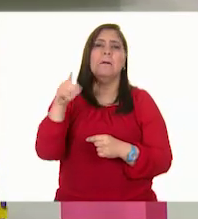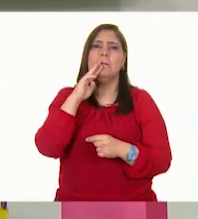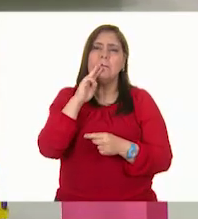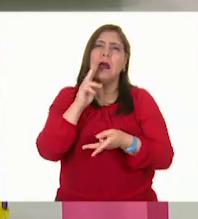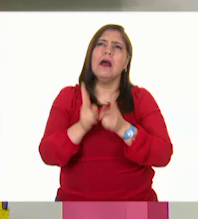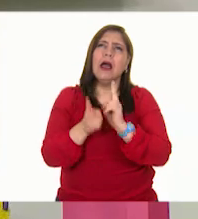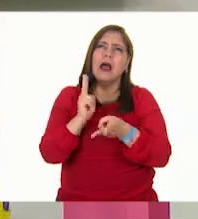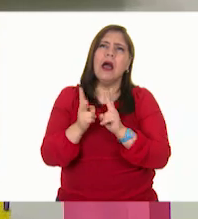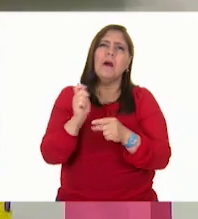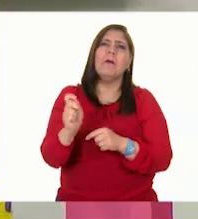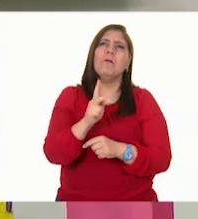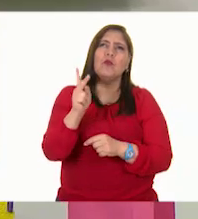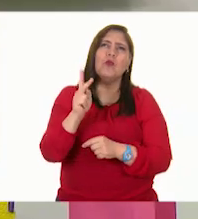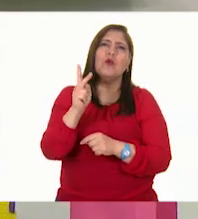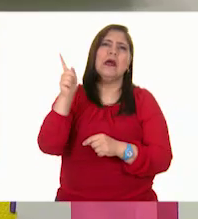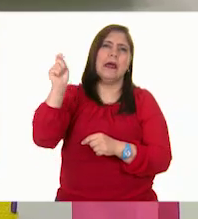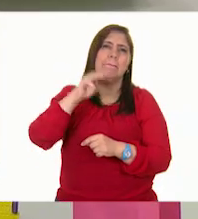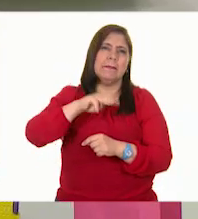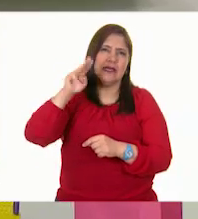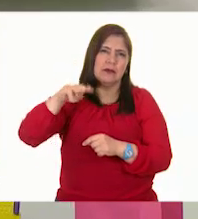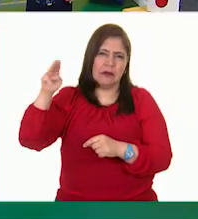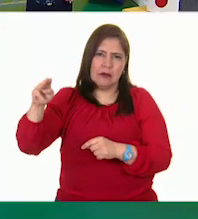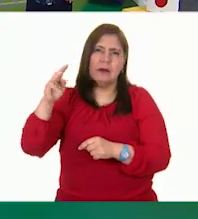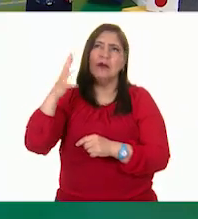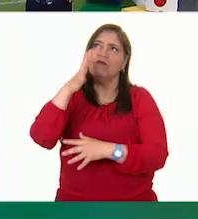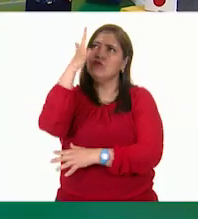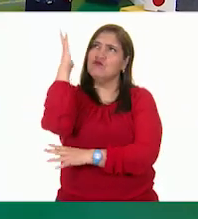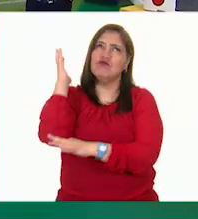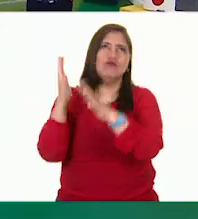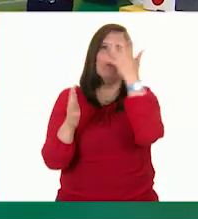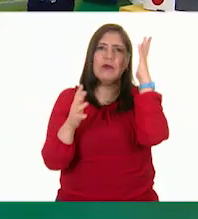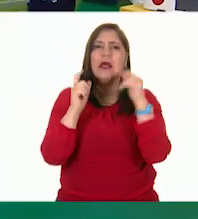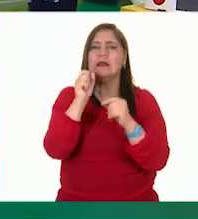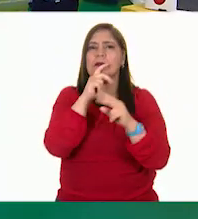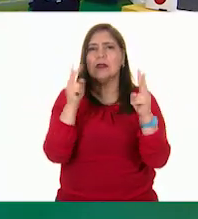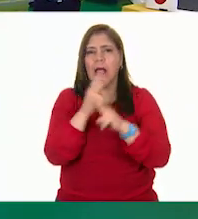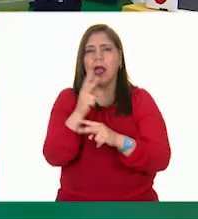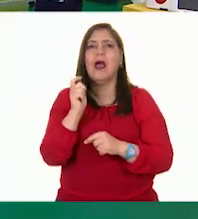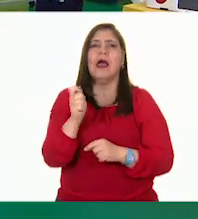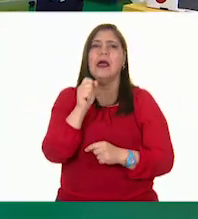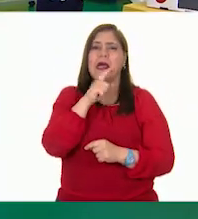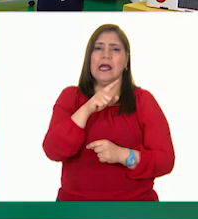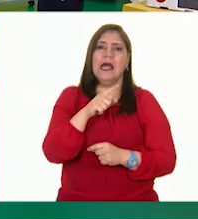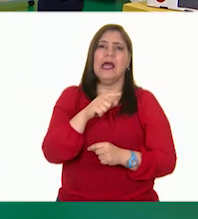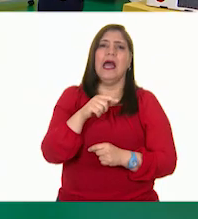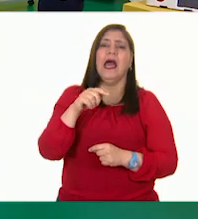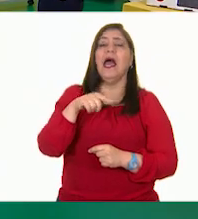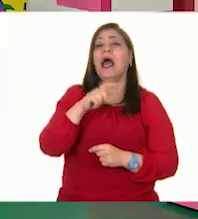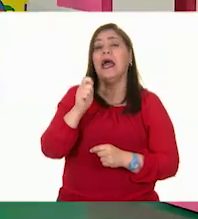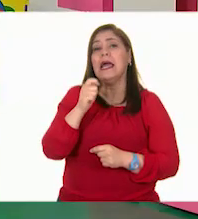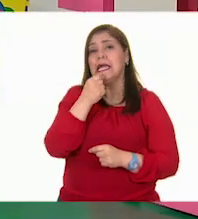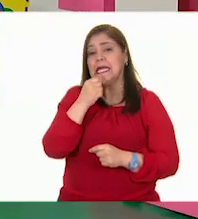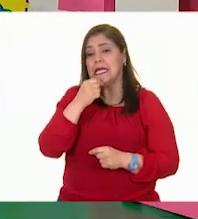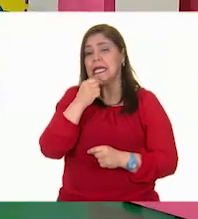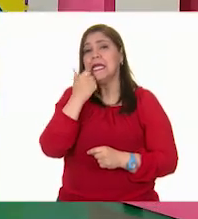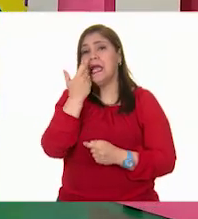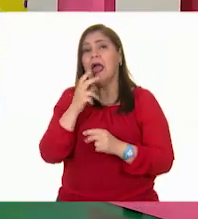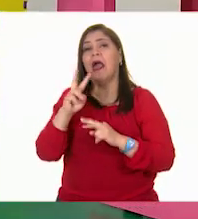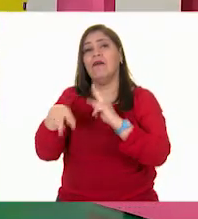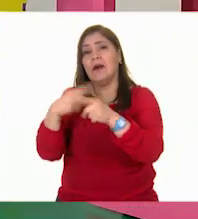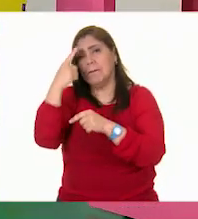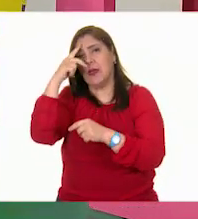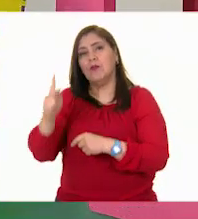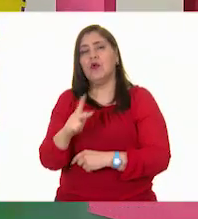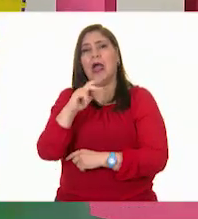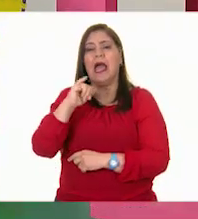Michoacán, de los bosques y del aire. Yunuen quisiera ir a Angajuan, el pueblo de sus padres, pero no